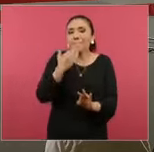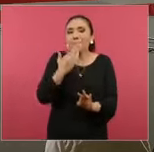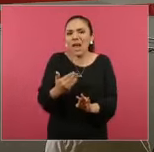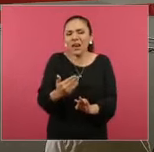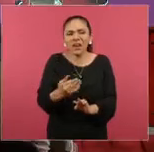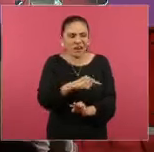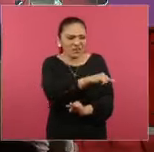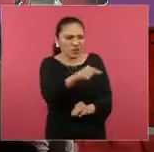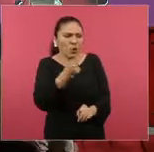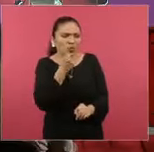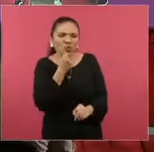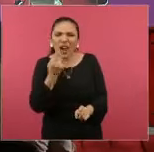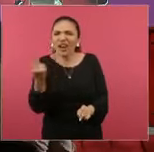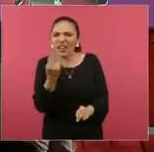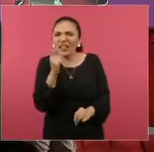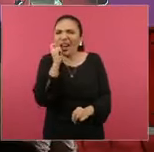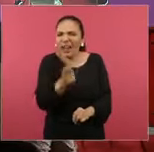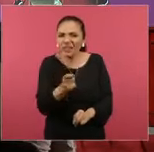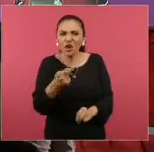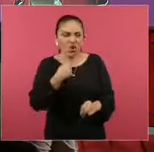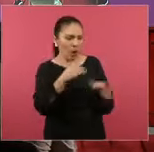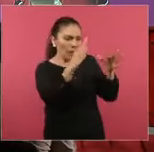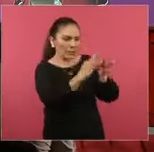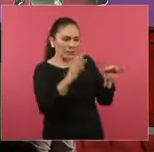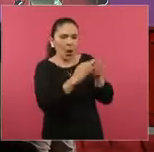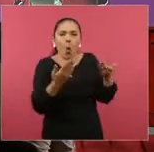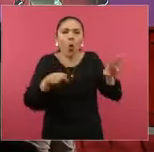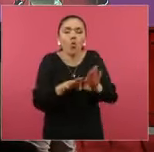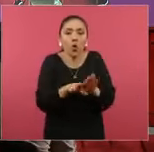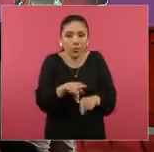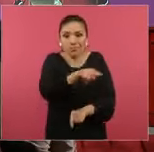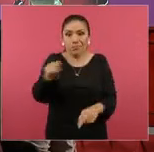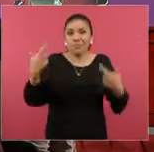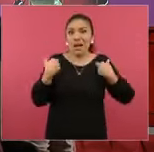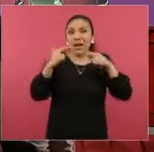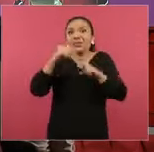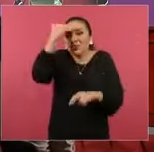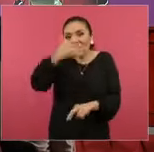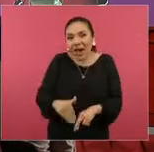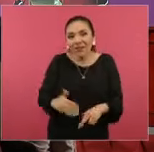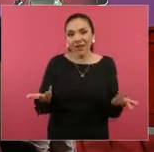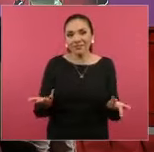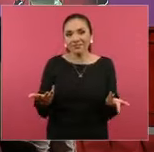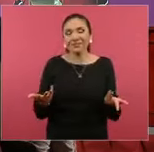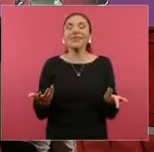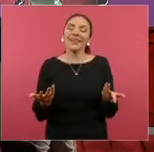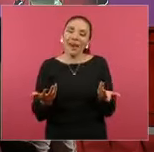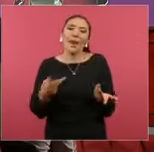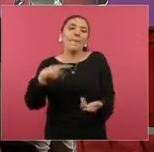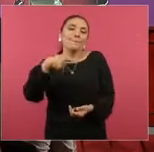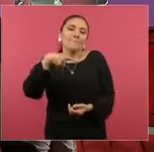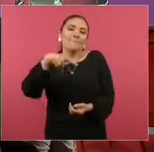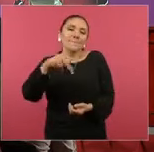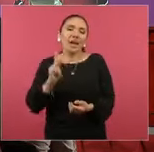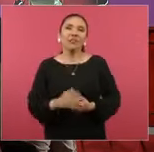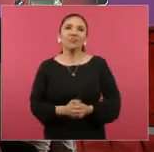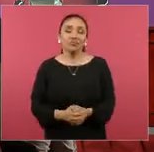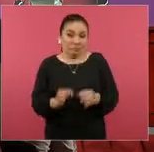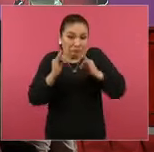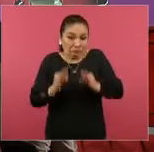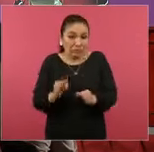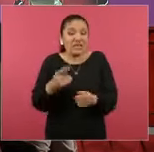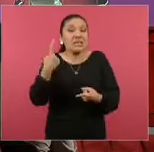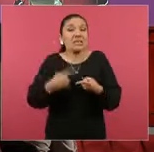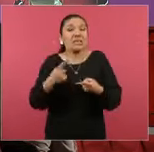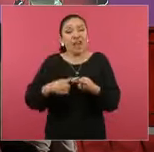lo que necesita el niño y cómo comunicárselo, centralmente. Pero, por supuesto, nadie es